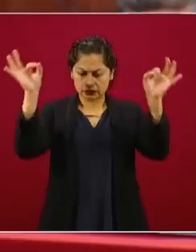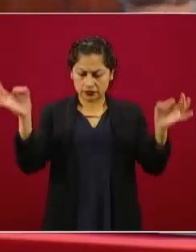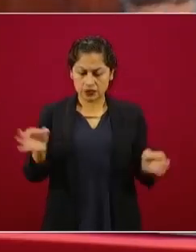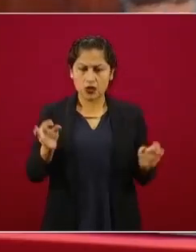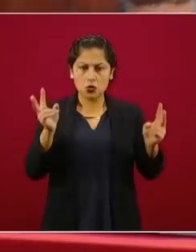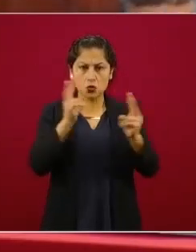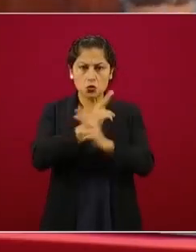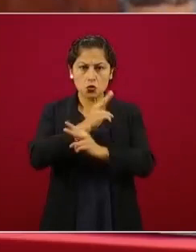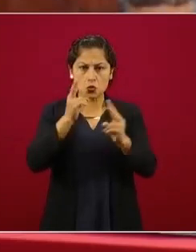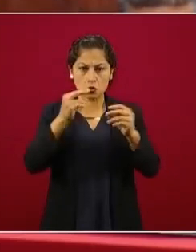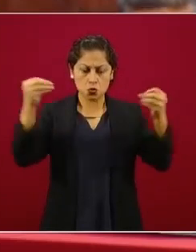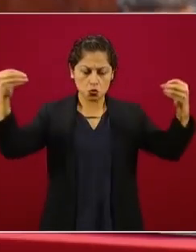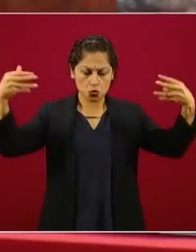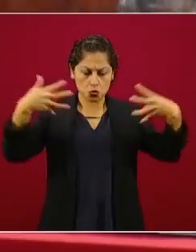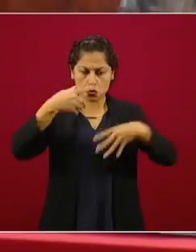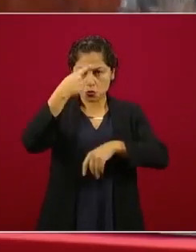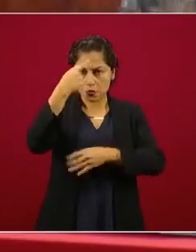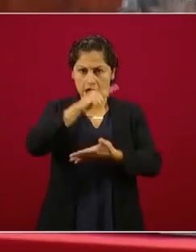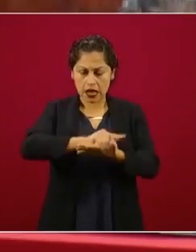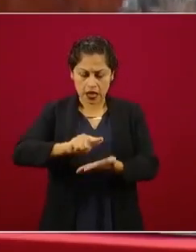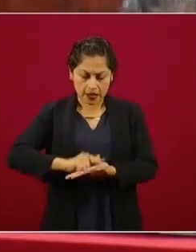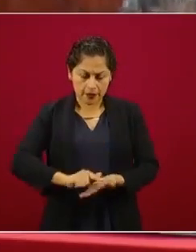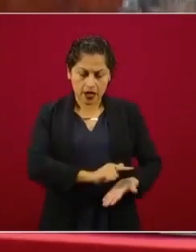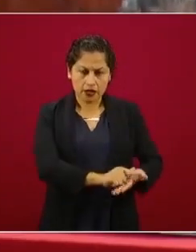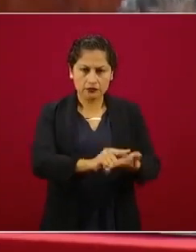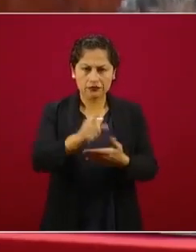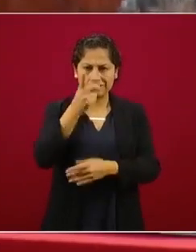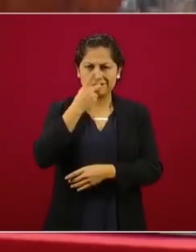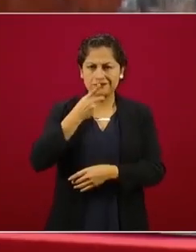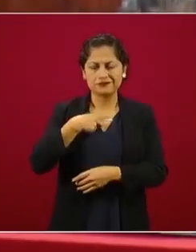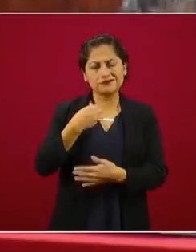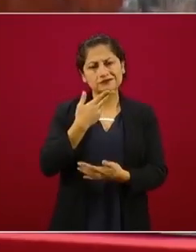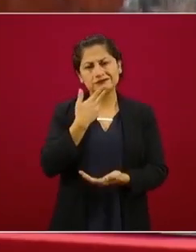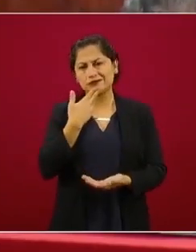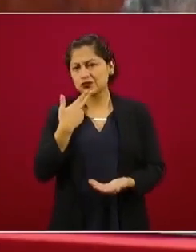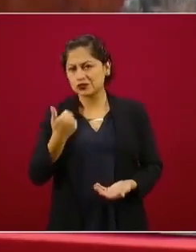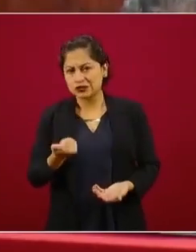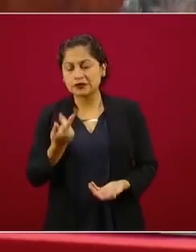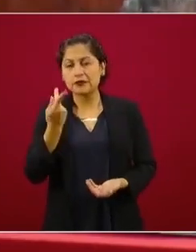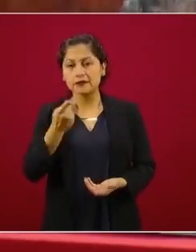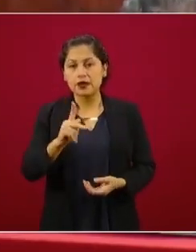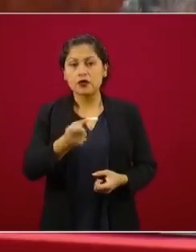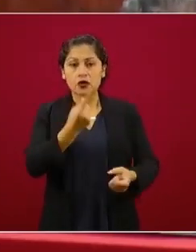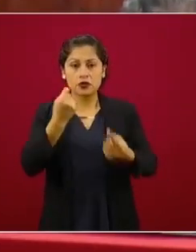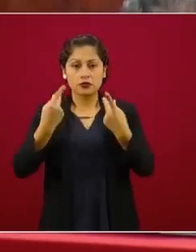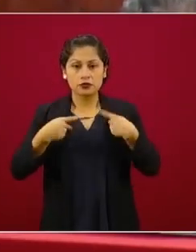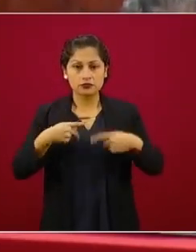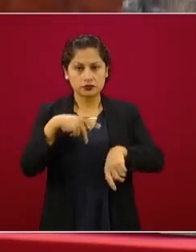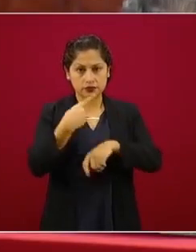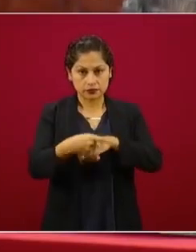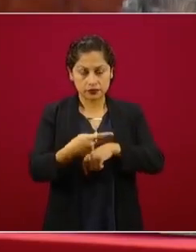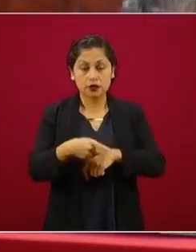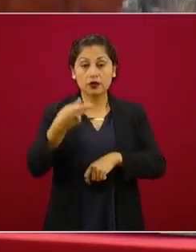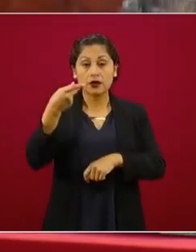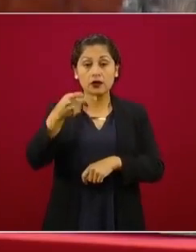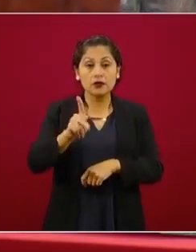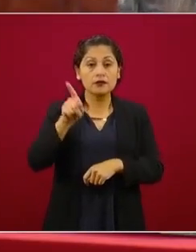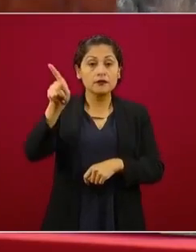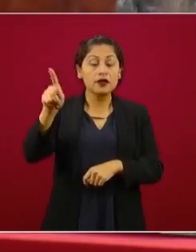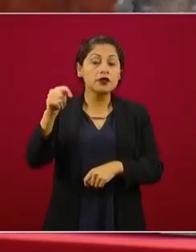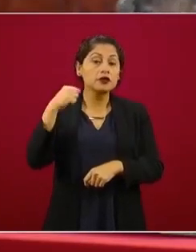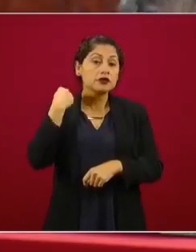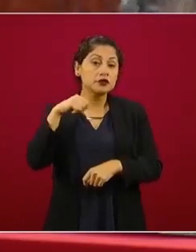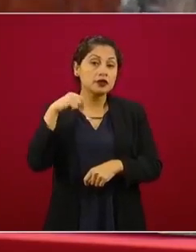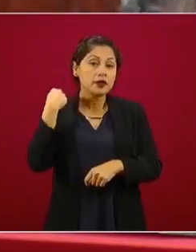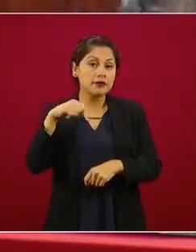público y que se arriesga la salud de los mexicanos porque no es confiable. Sin embargo, en Tabasco, Evaristo Hernández, alcalde del centro